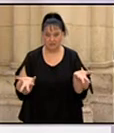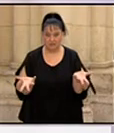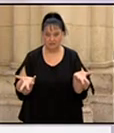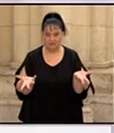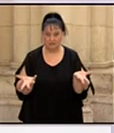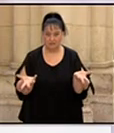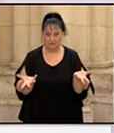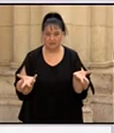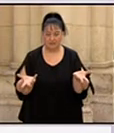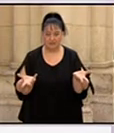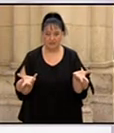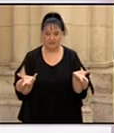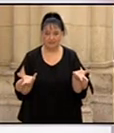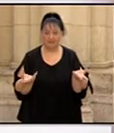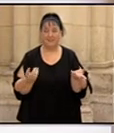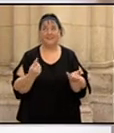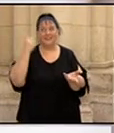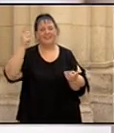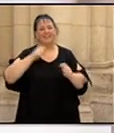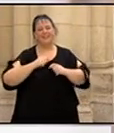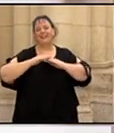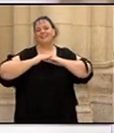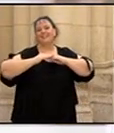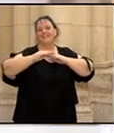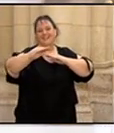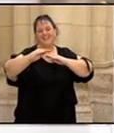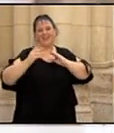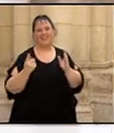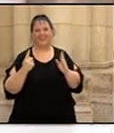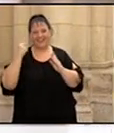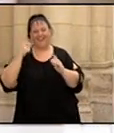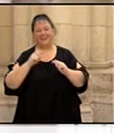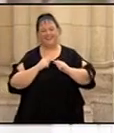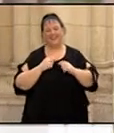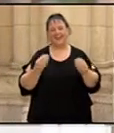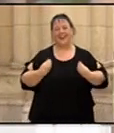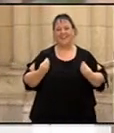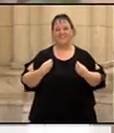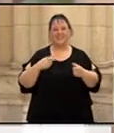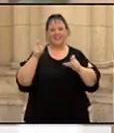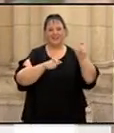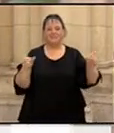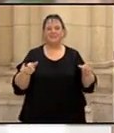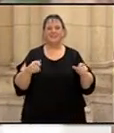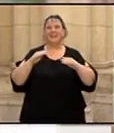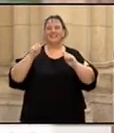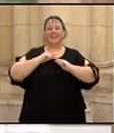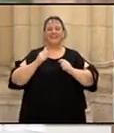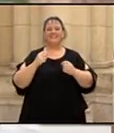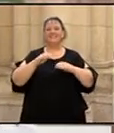Y alguien que da estabilidad, o lo que da estabilidad a la vida del ser humano, es el amor.